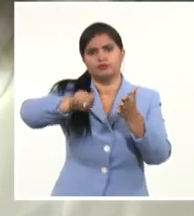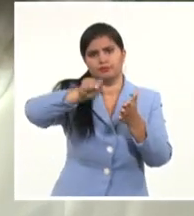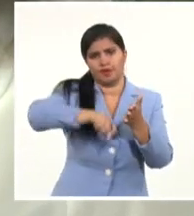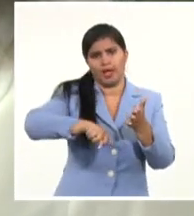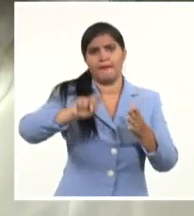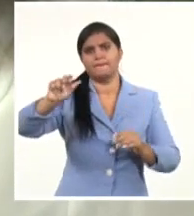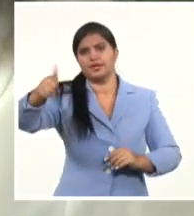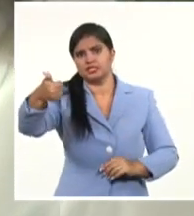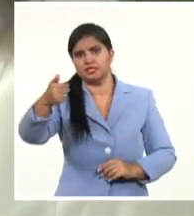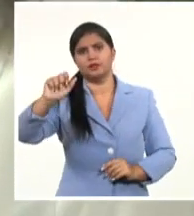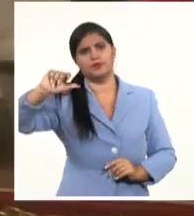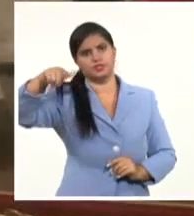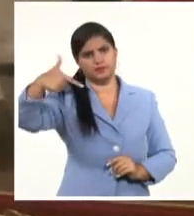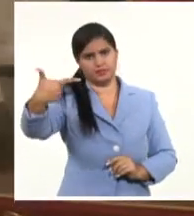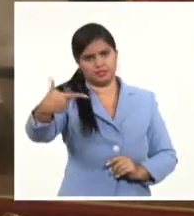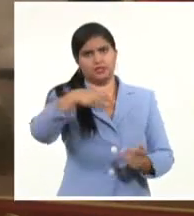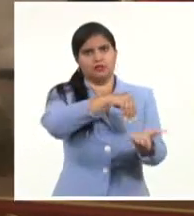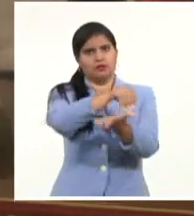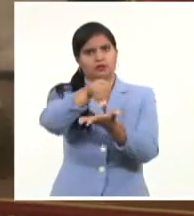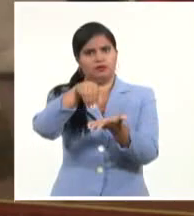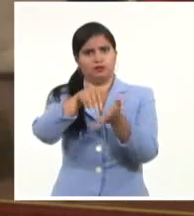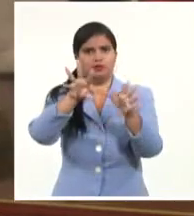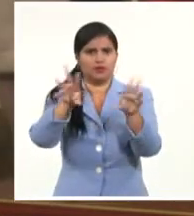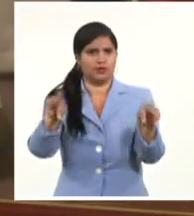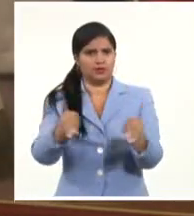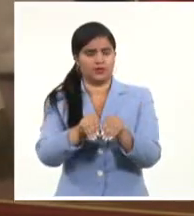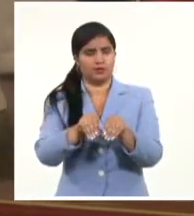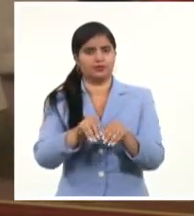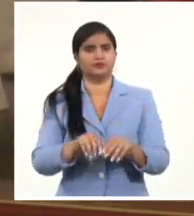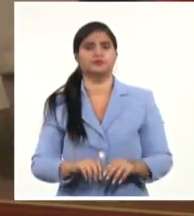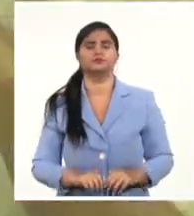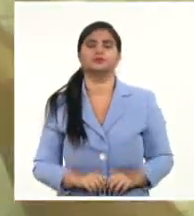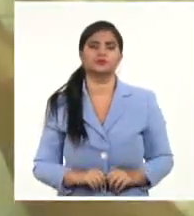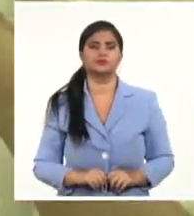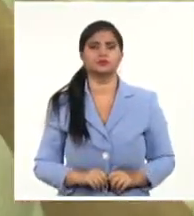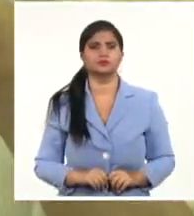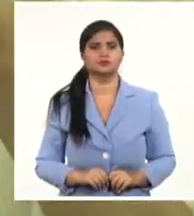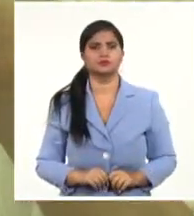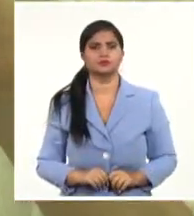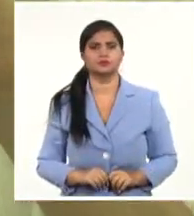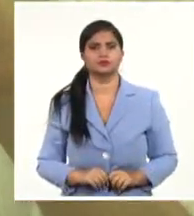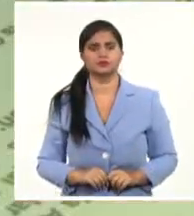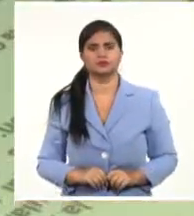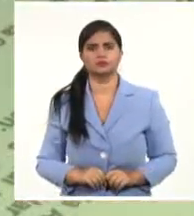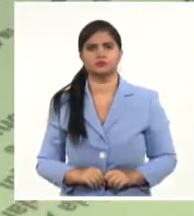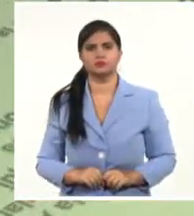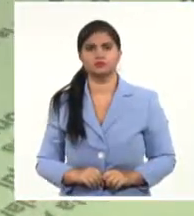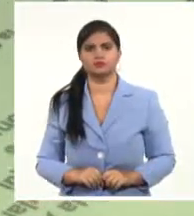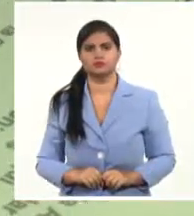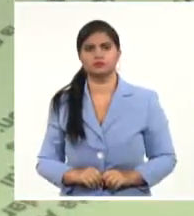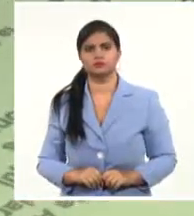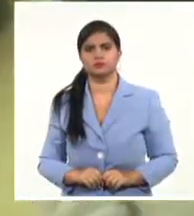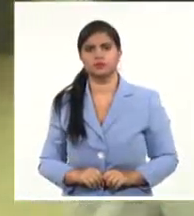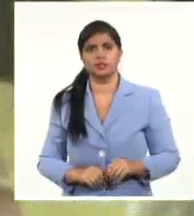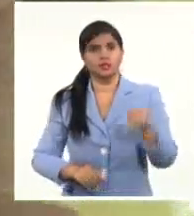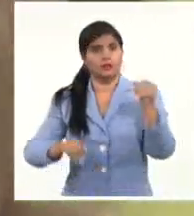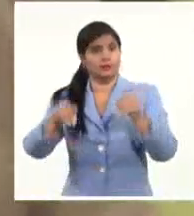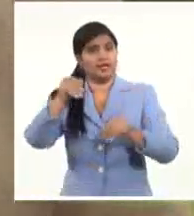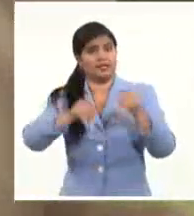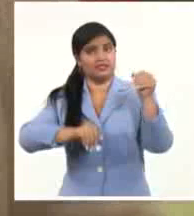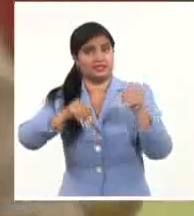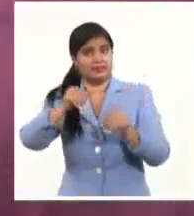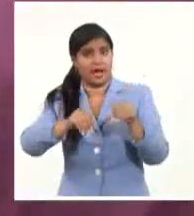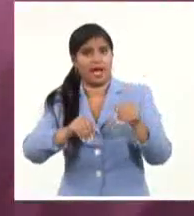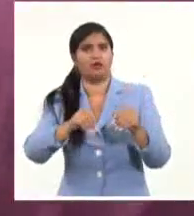uno de los territorios. Las principales autoridades políticas y de gobierno del territorio participaron en la mayoría de los